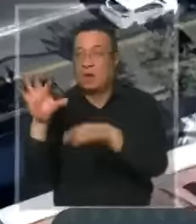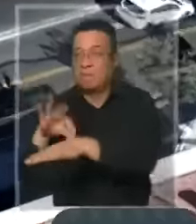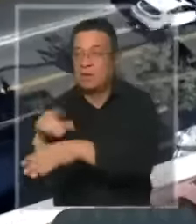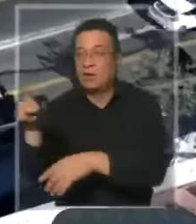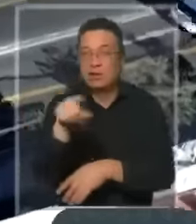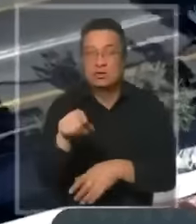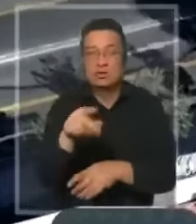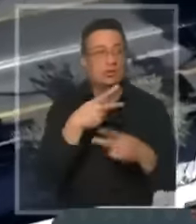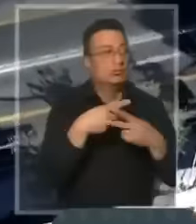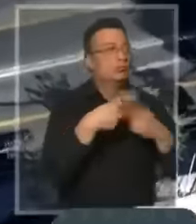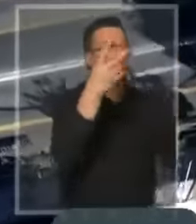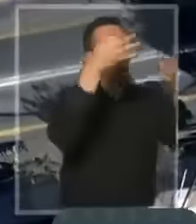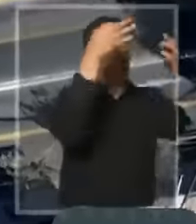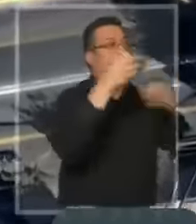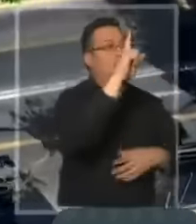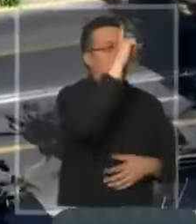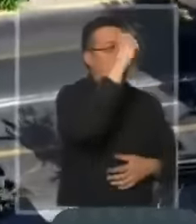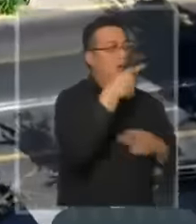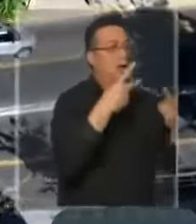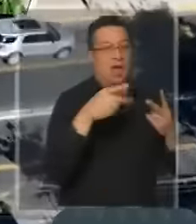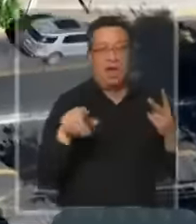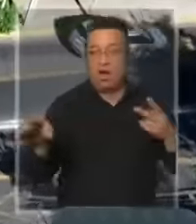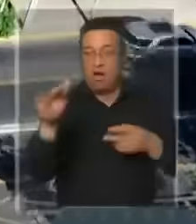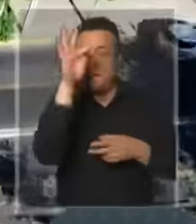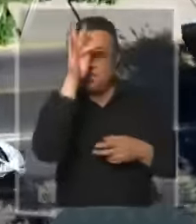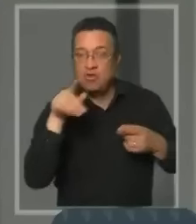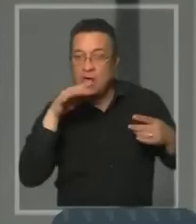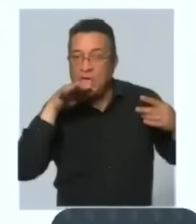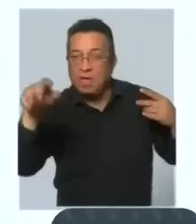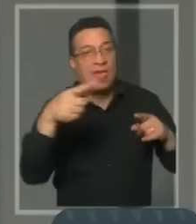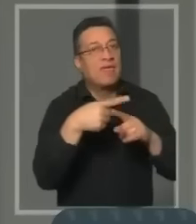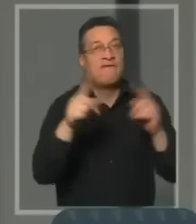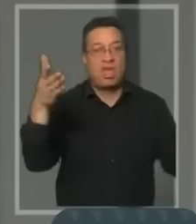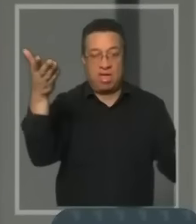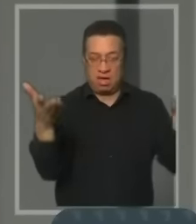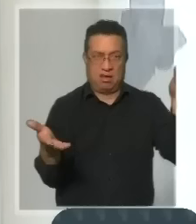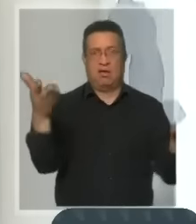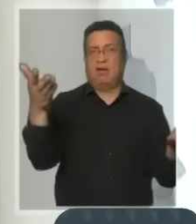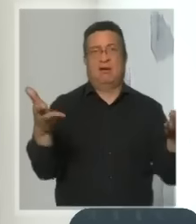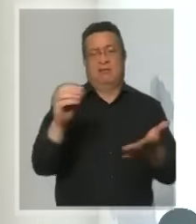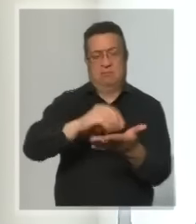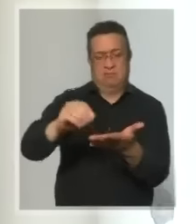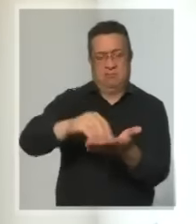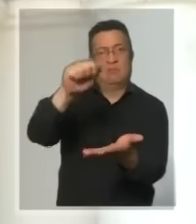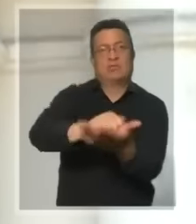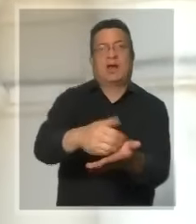lo comunicado originalmente y lo que funcionarios decidieron dejar por escrito.